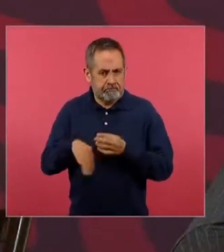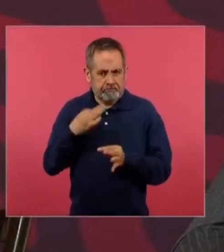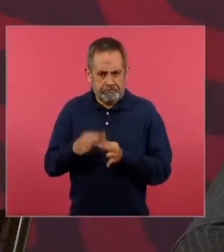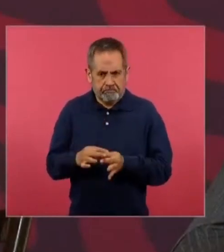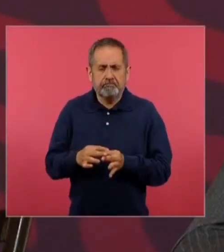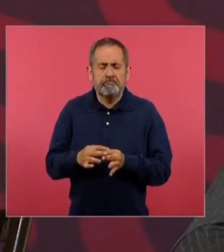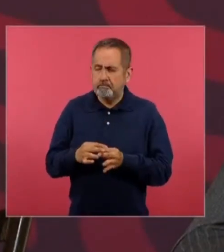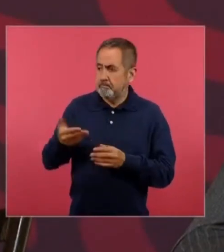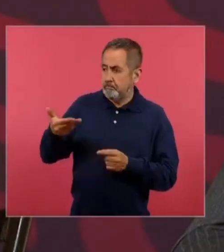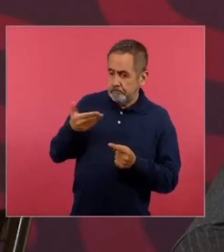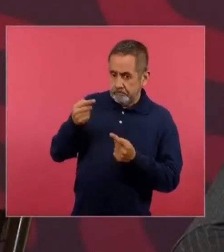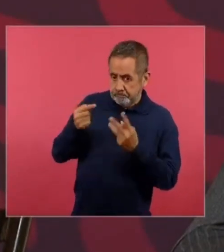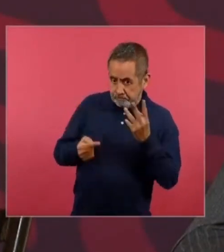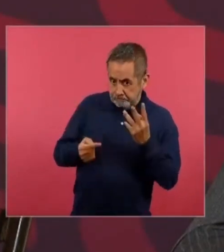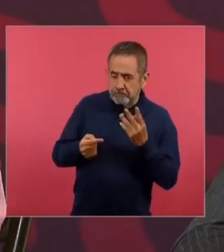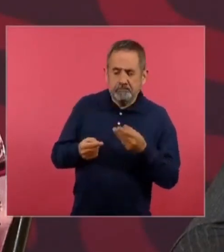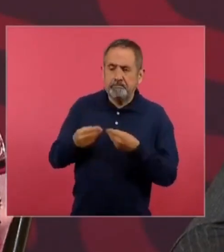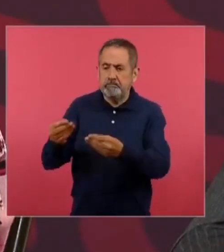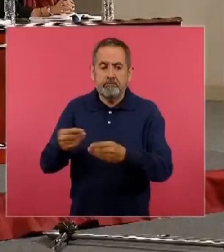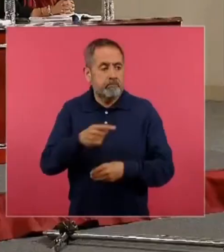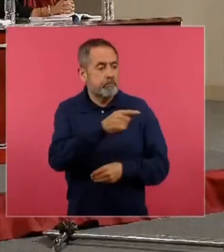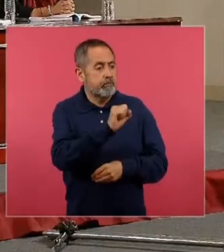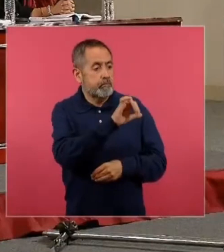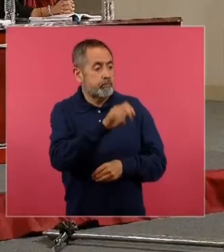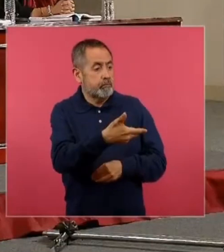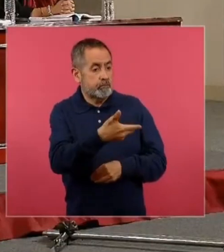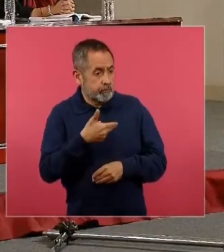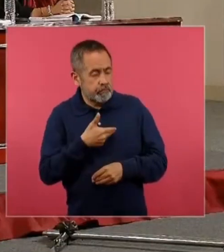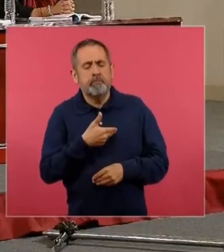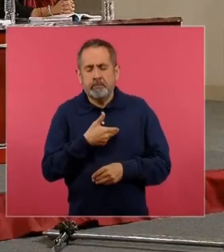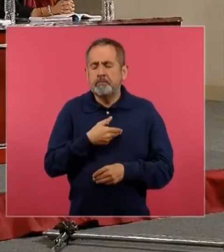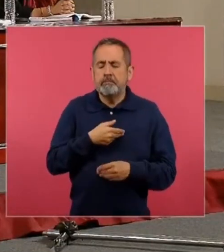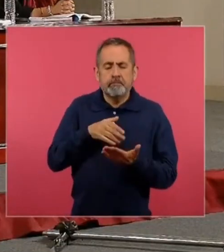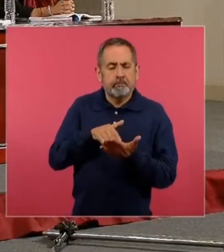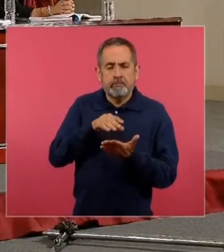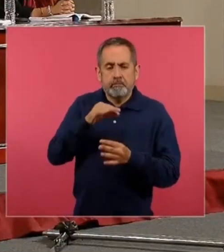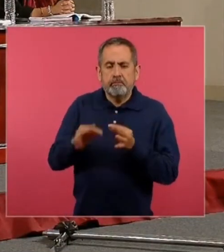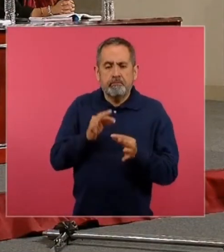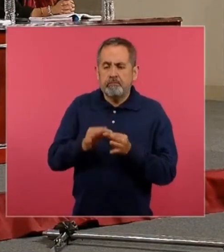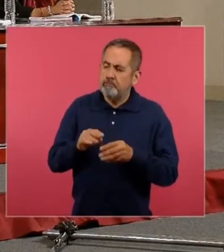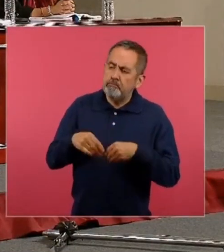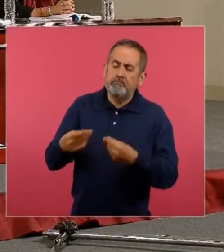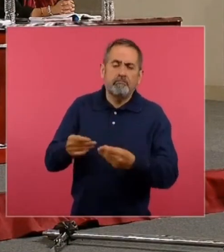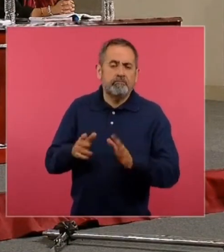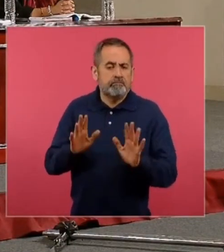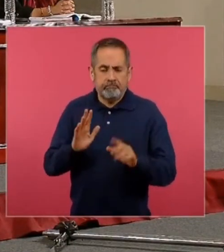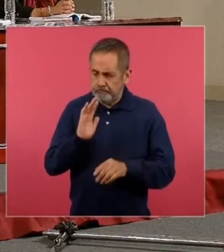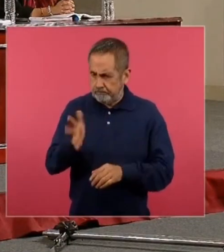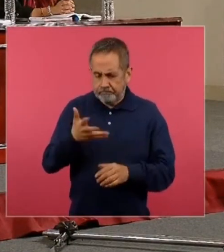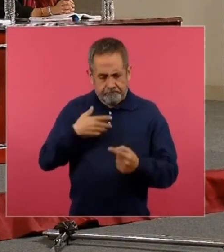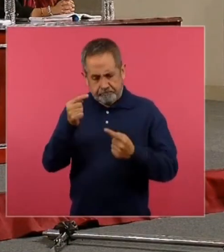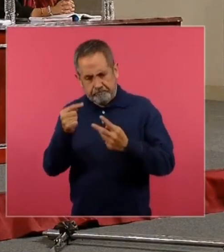lo que ha solicitado el Poder Judicial, escrupulosamente, y también hemos hecho uso de todas